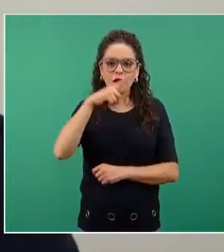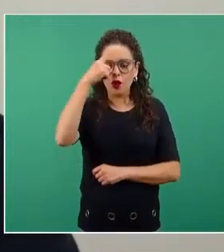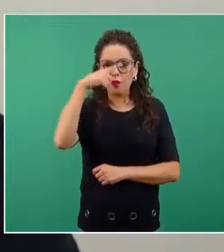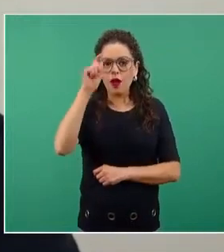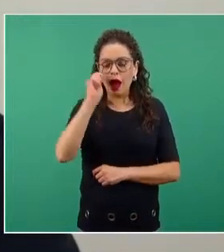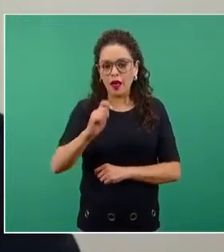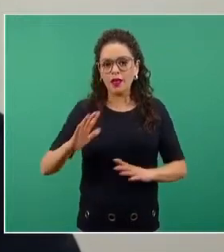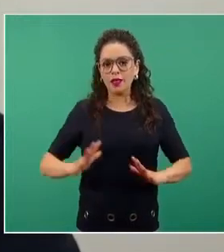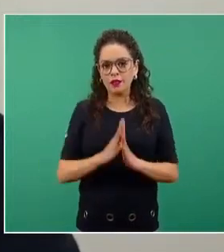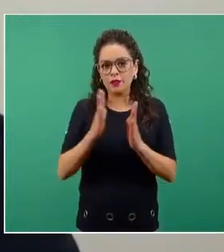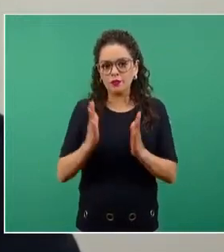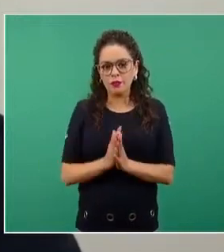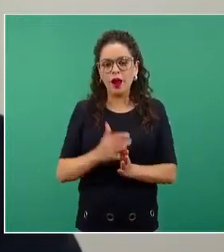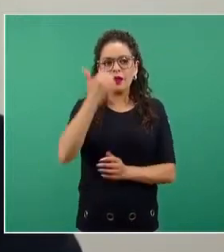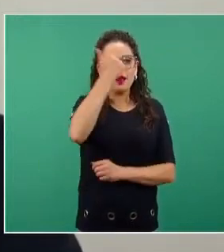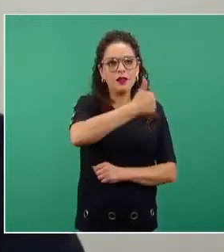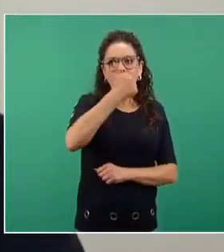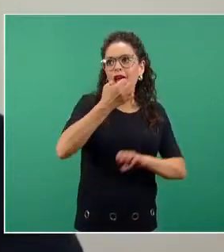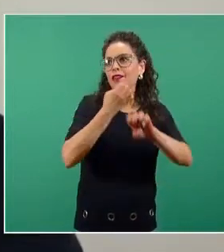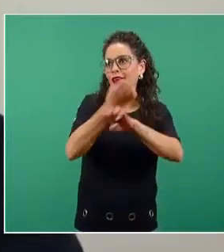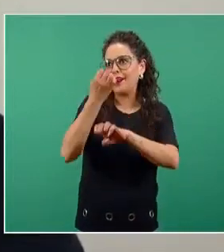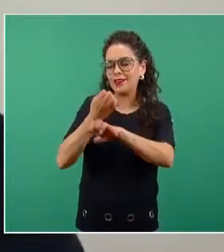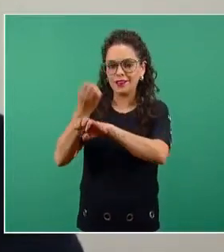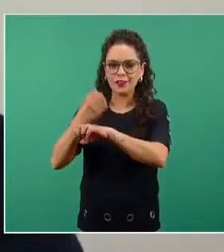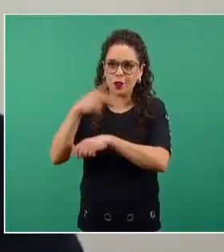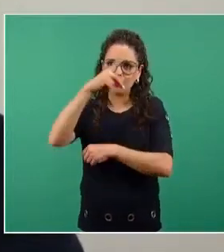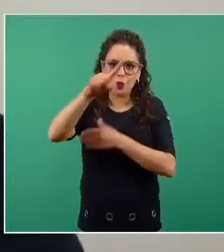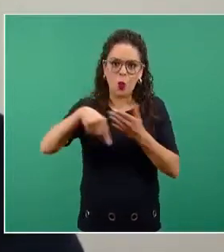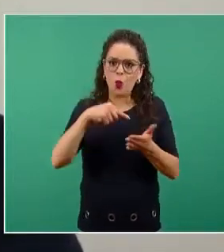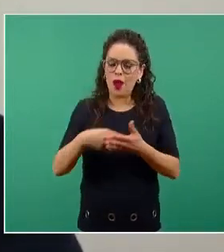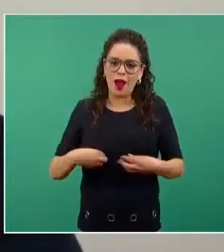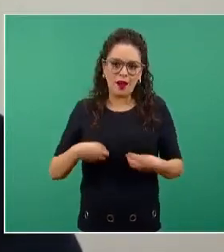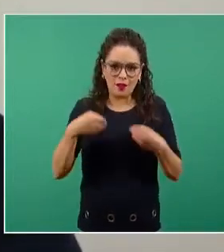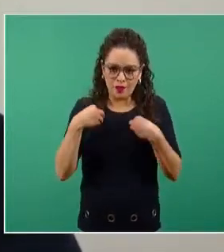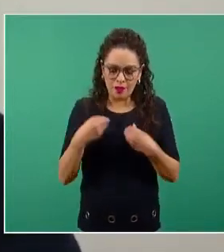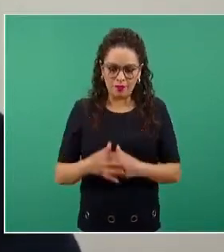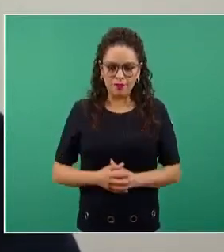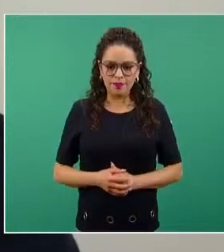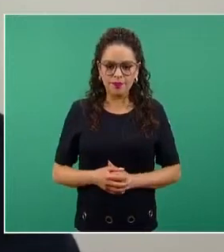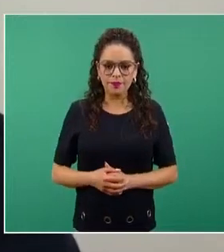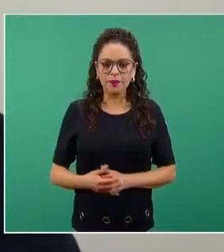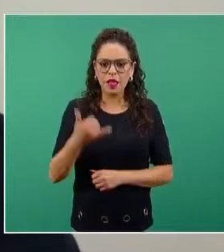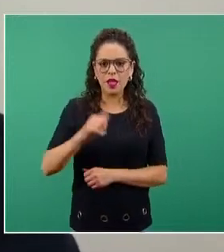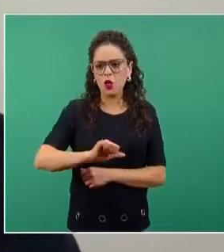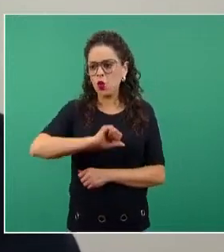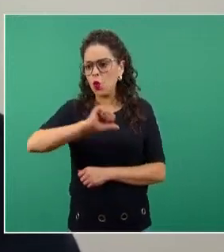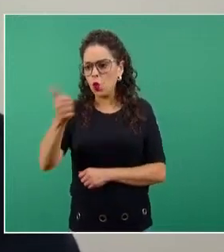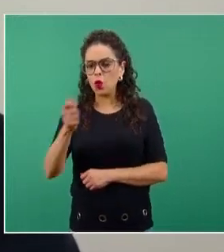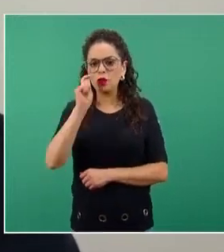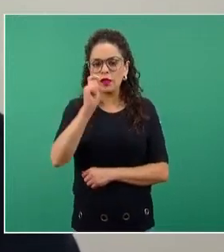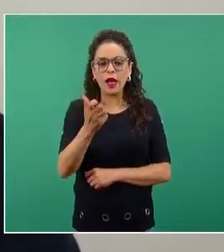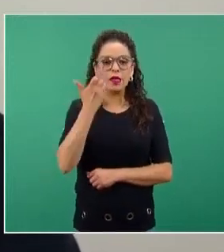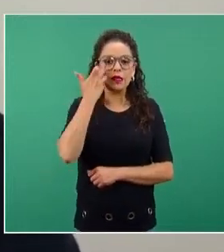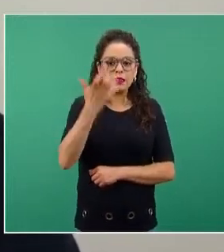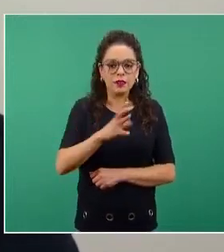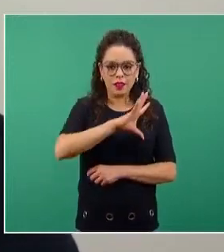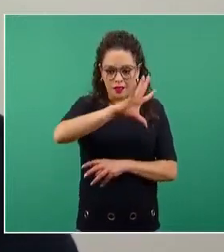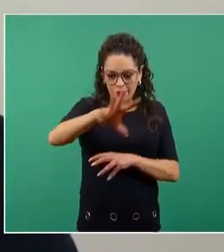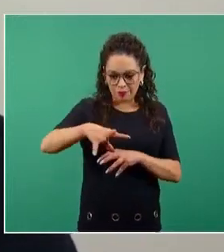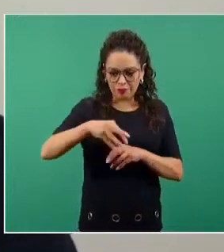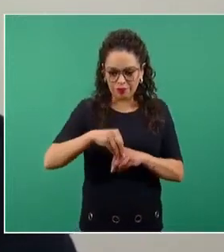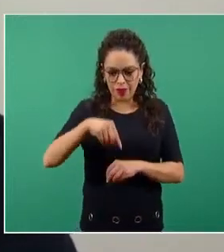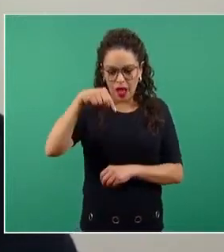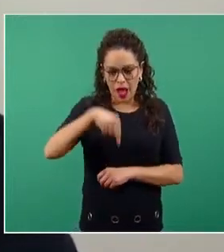sus puntos. Pero también otro elemento que queremos empezar a integrar a estas conferencias de manera